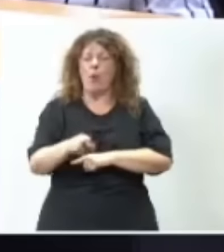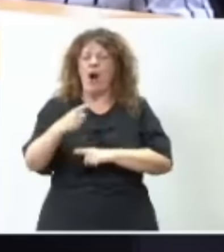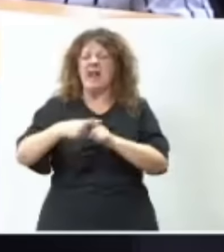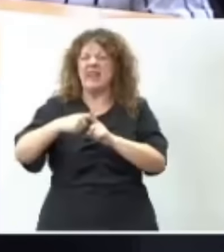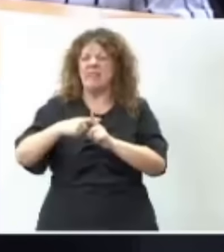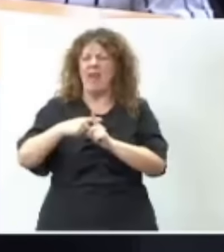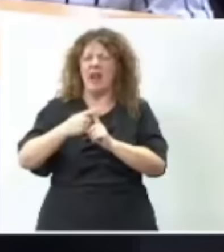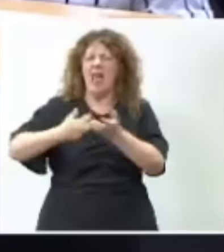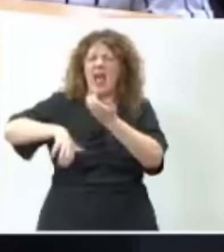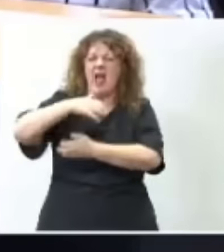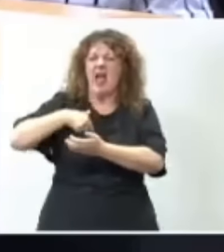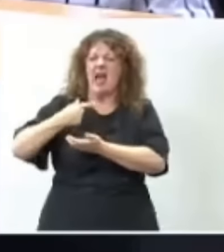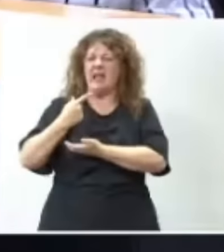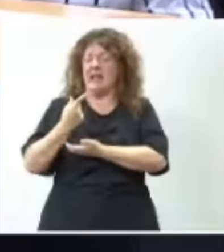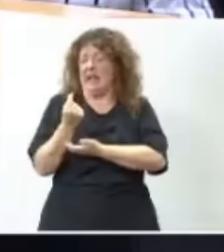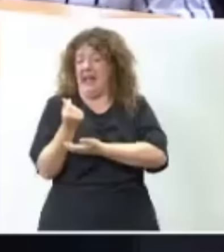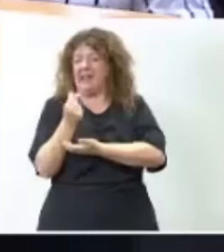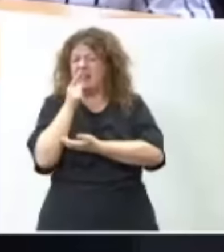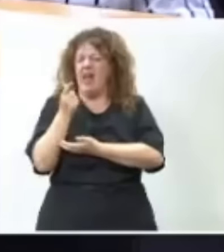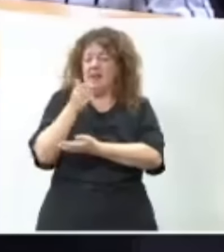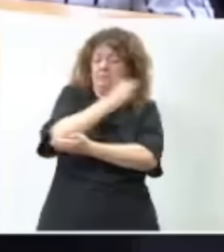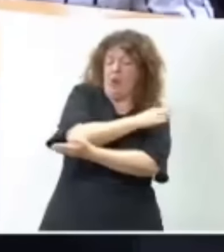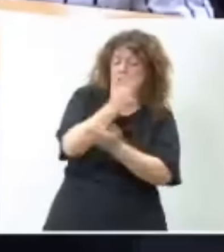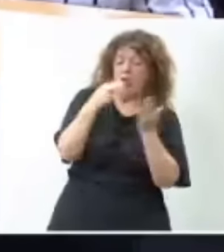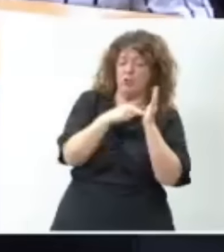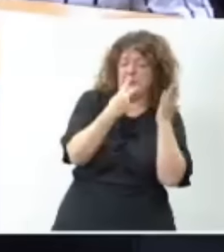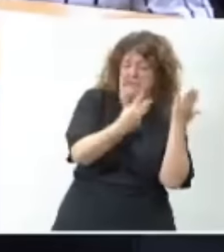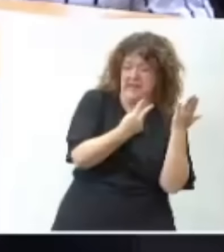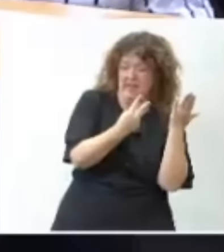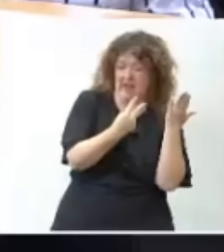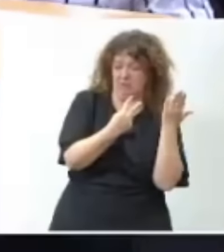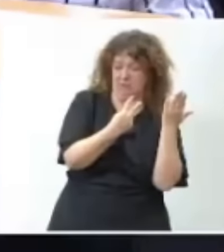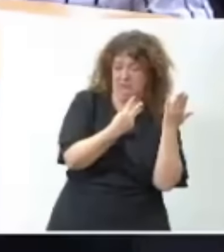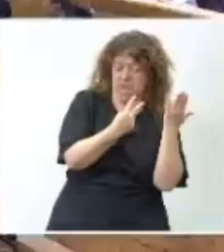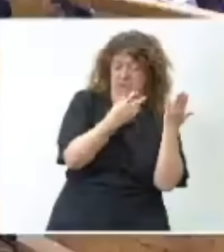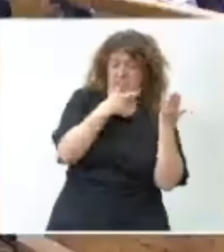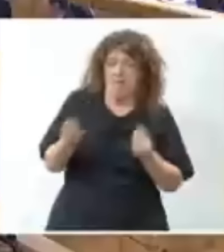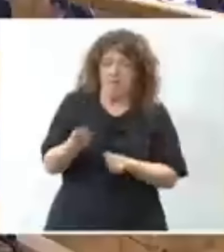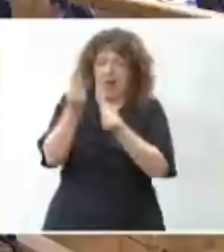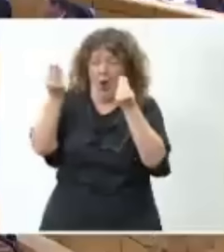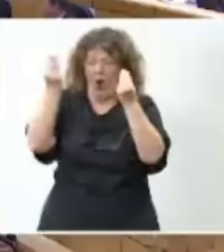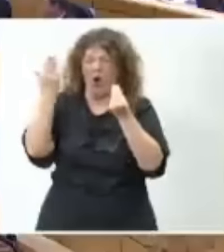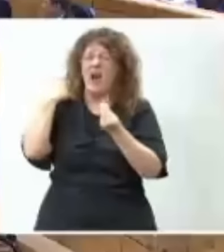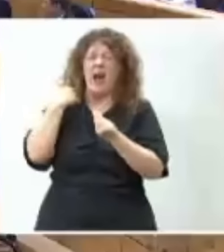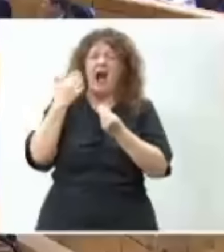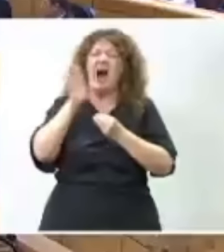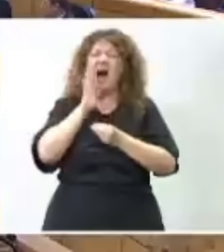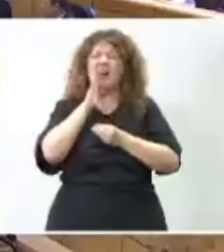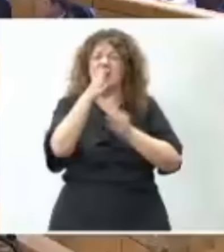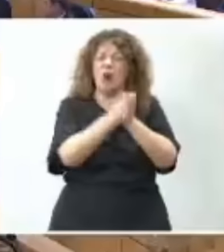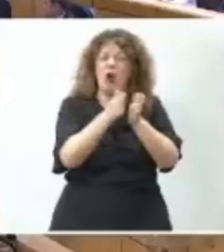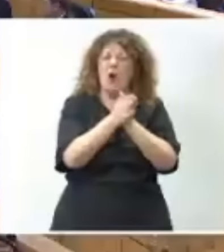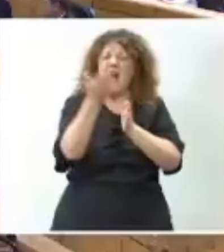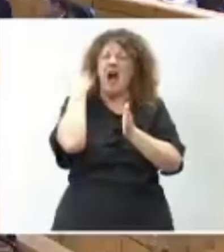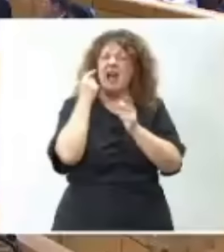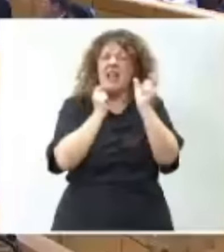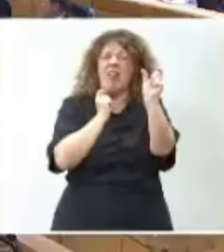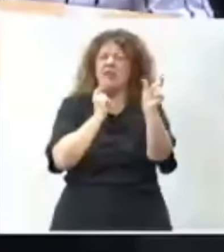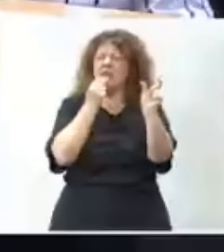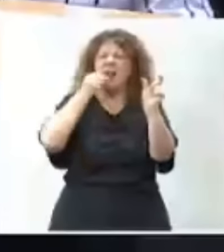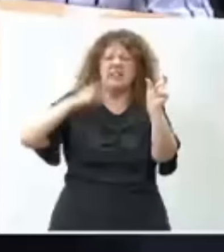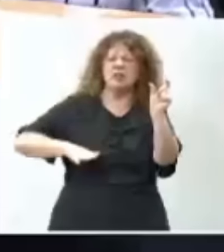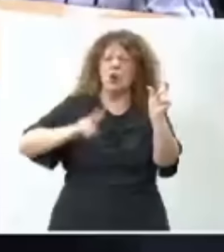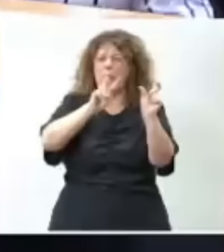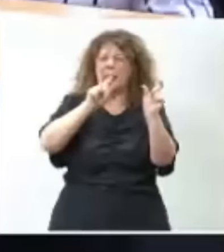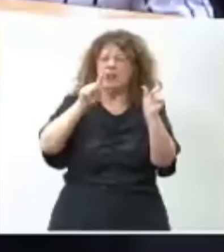renta que perdieron desde el año 2007. Y como le decía a su anterior compañera, ayer conocimos una cifra histórica con